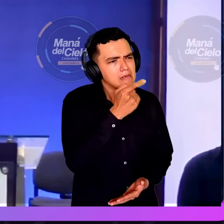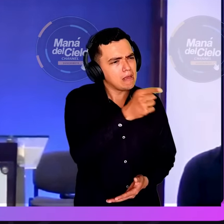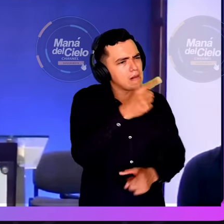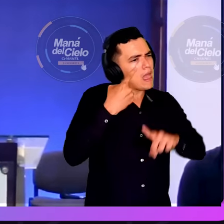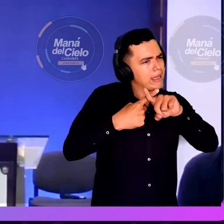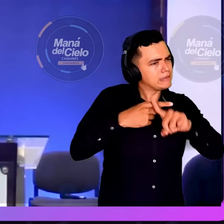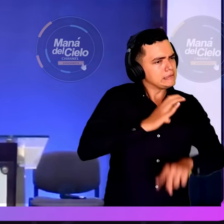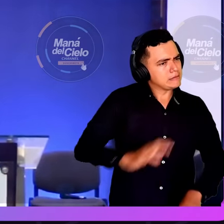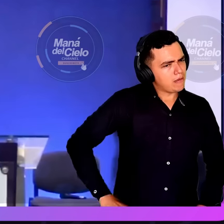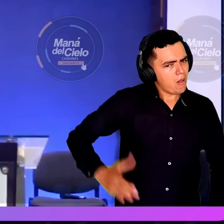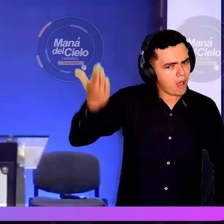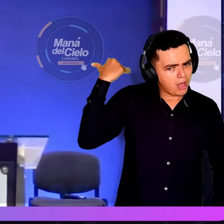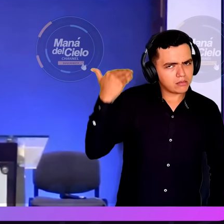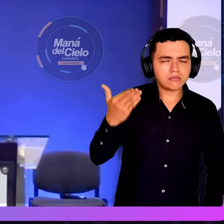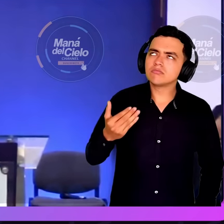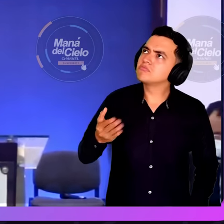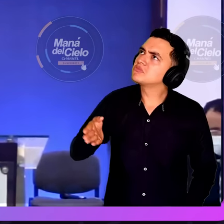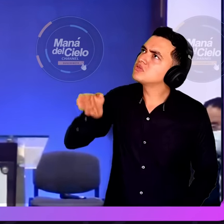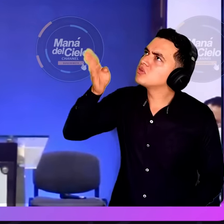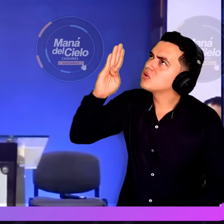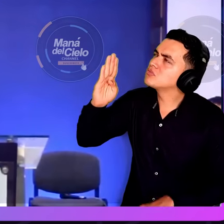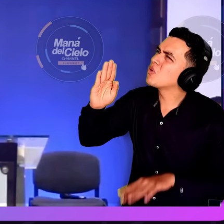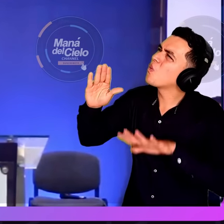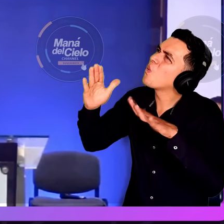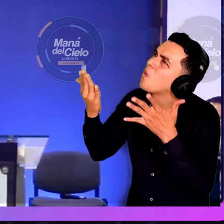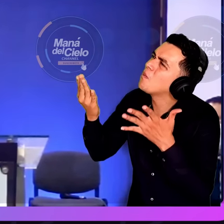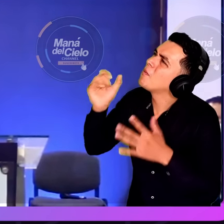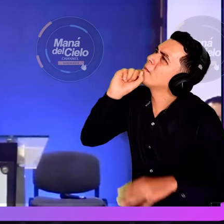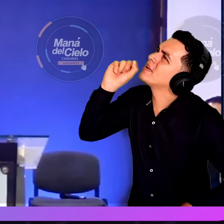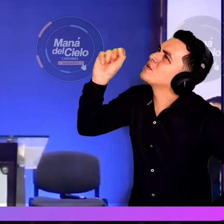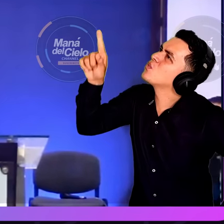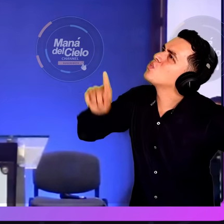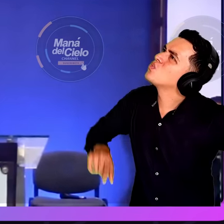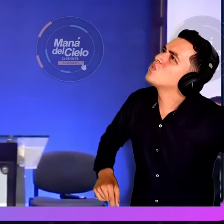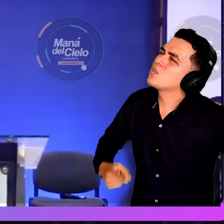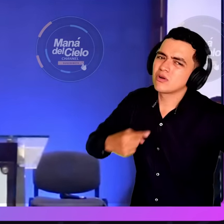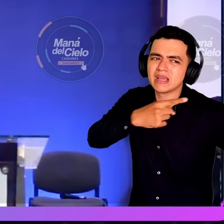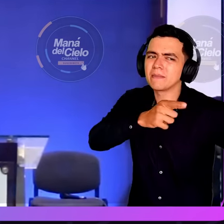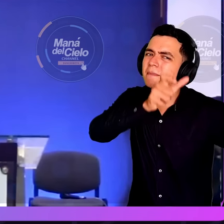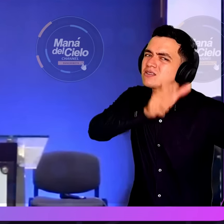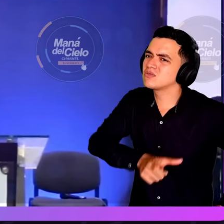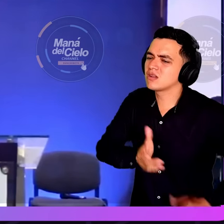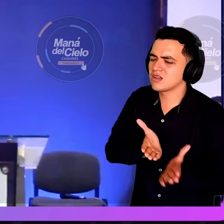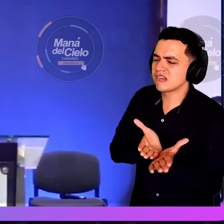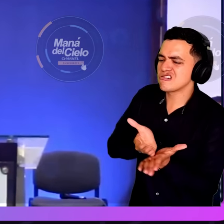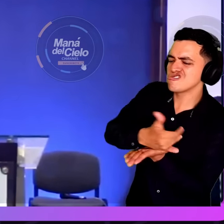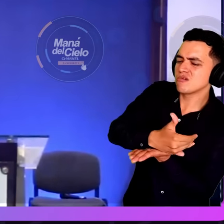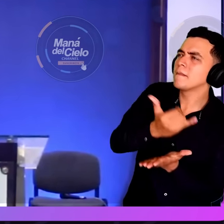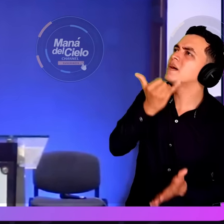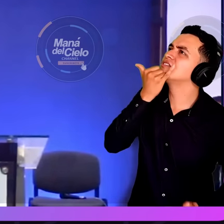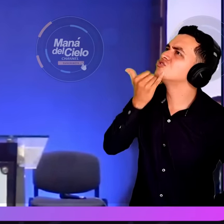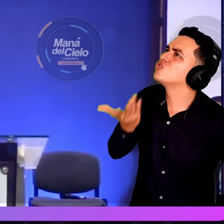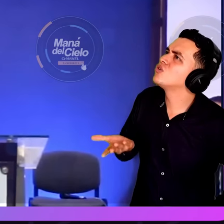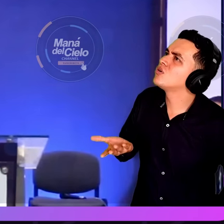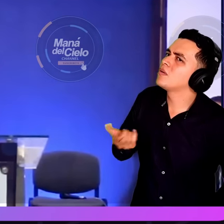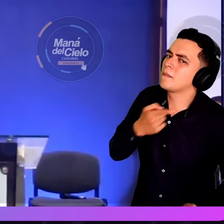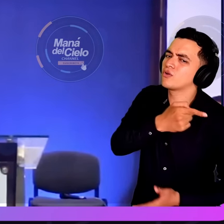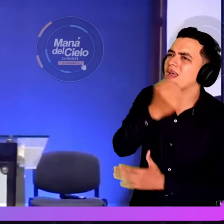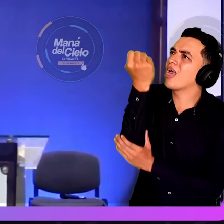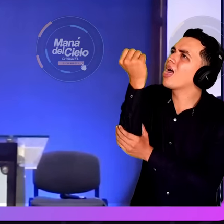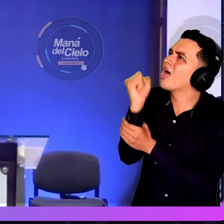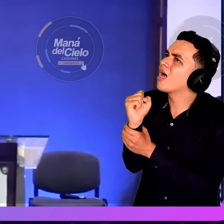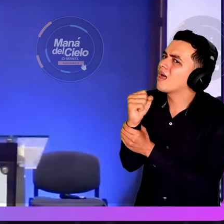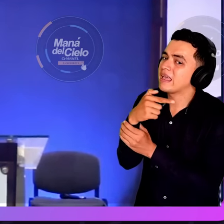Cuando una persona fracasa, un servidor fracasa, esto me lo enseñó Dios, porque a raíz de que alguien